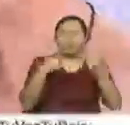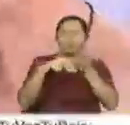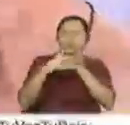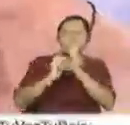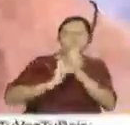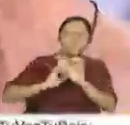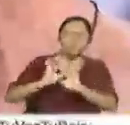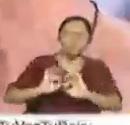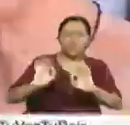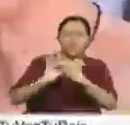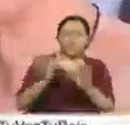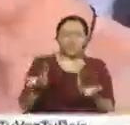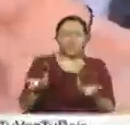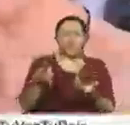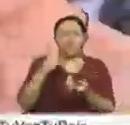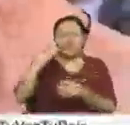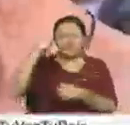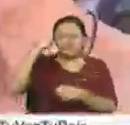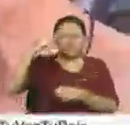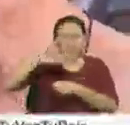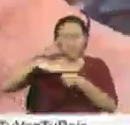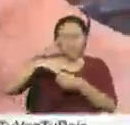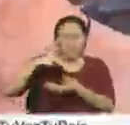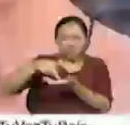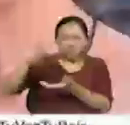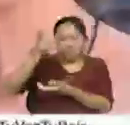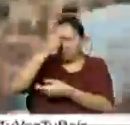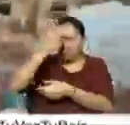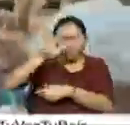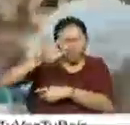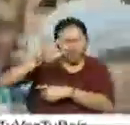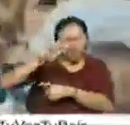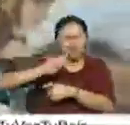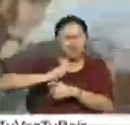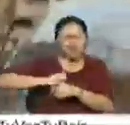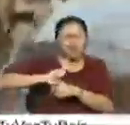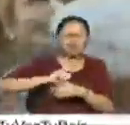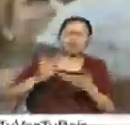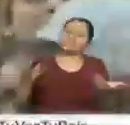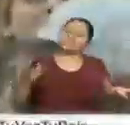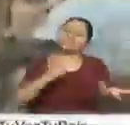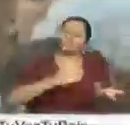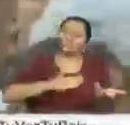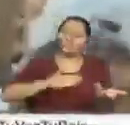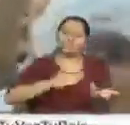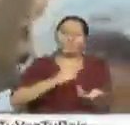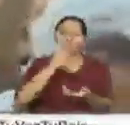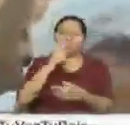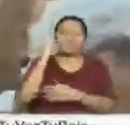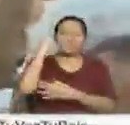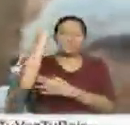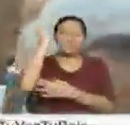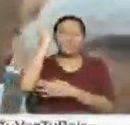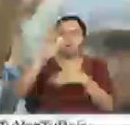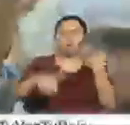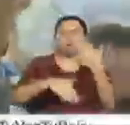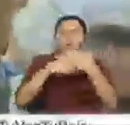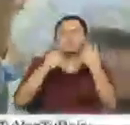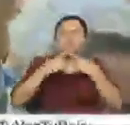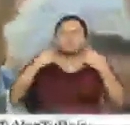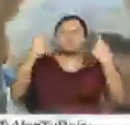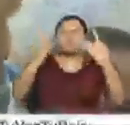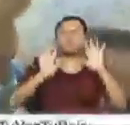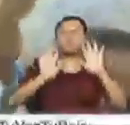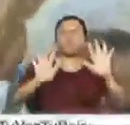revoltante. Porque es nauseabundo que el Estado deba 3 salarios. Las principales centrales sindicales también han convocado a paros en